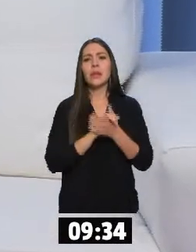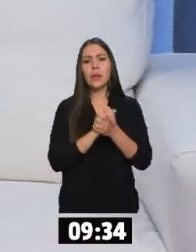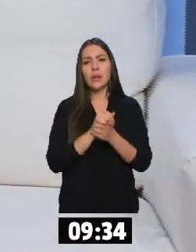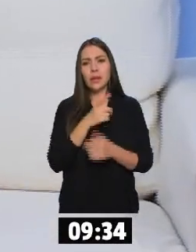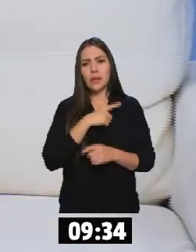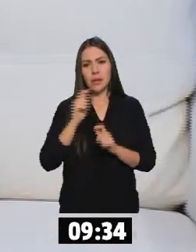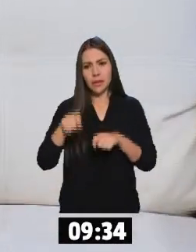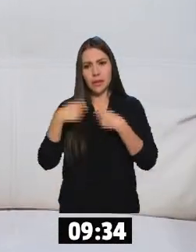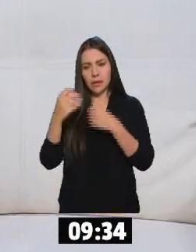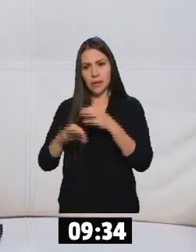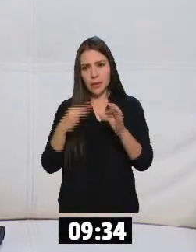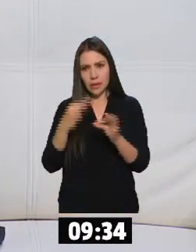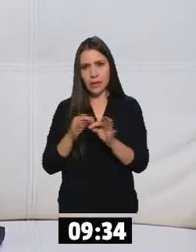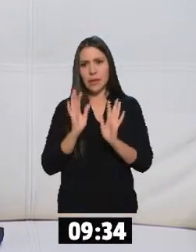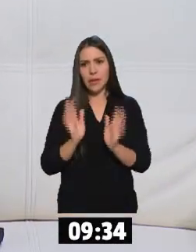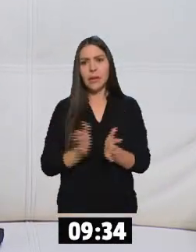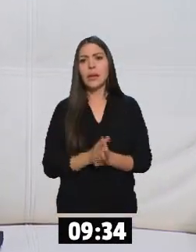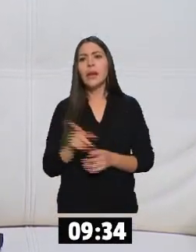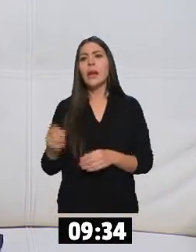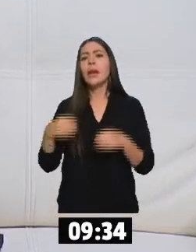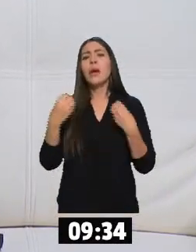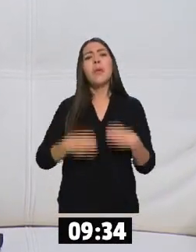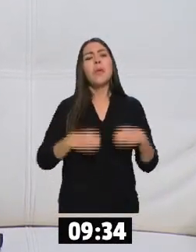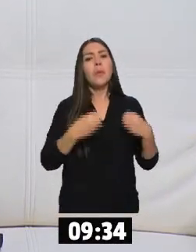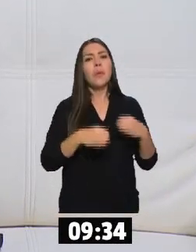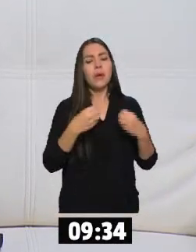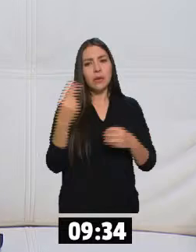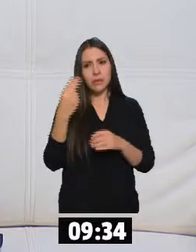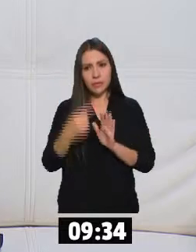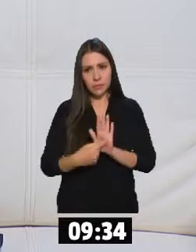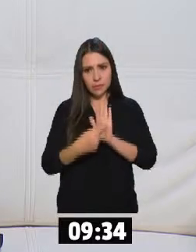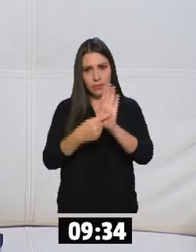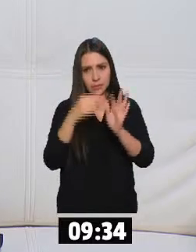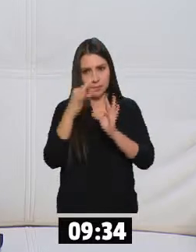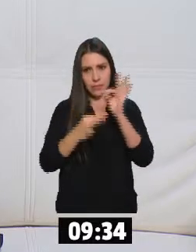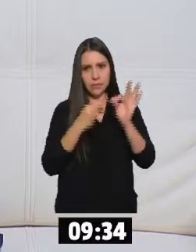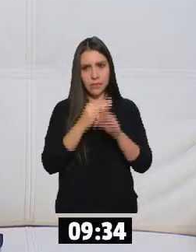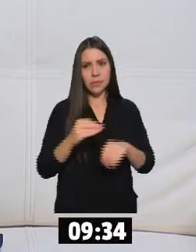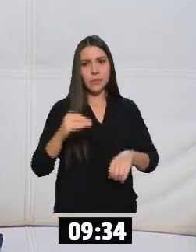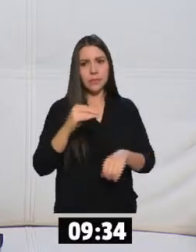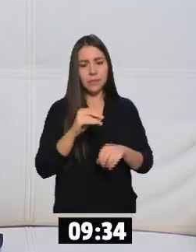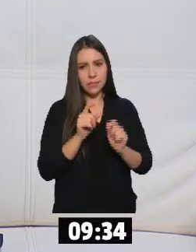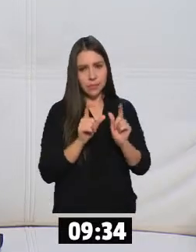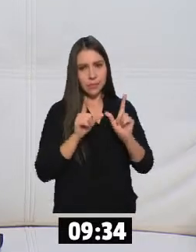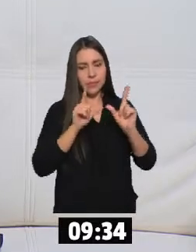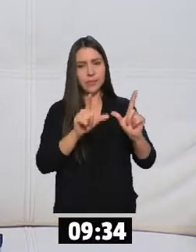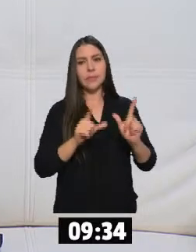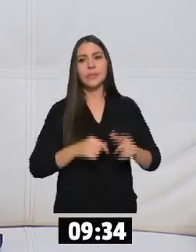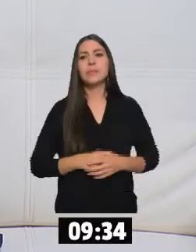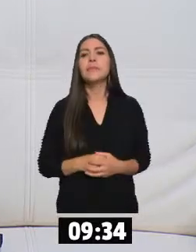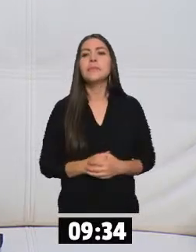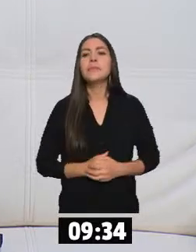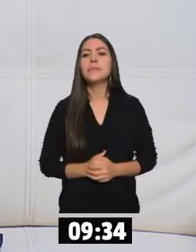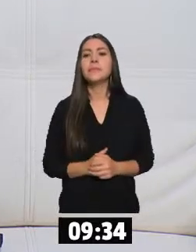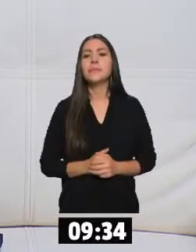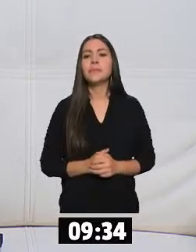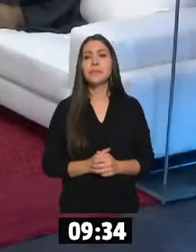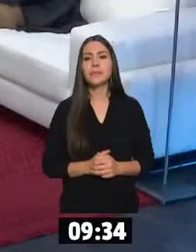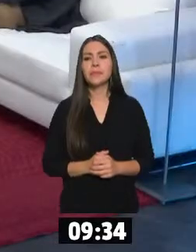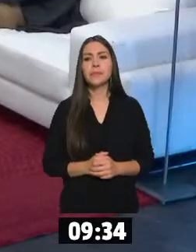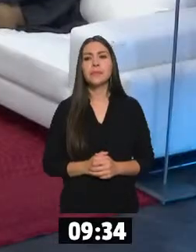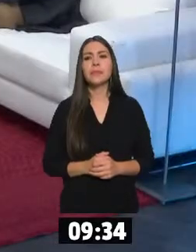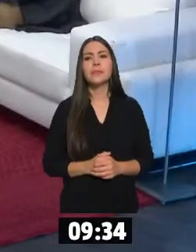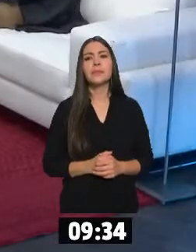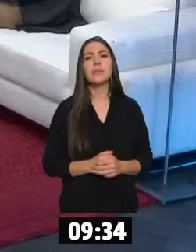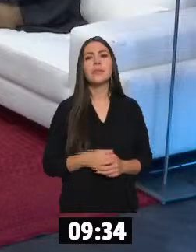acá. Pero Sí, ¿dónde tiene. está? A ver, pónganla porque yo ahorita te la ponemos. ¿Sí? Está chido. Oiga, ¿Y ahora de